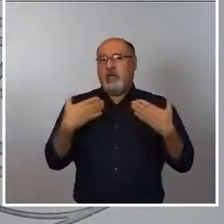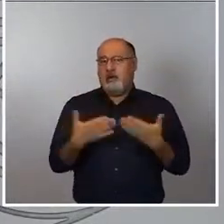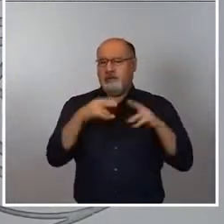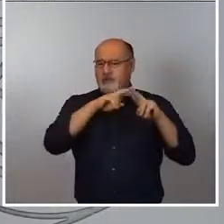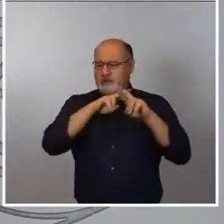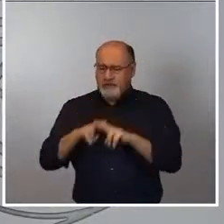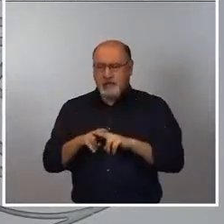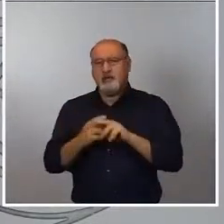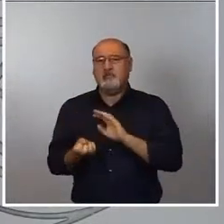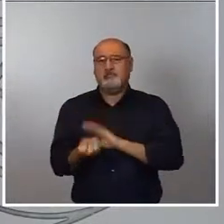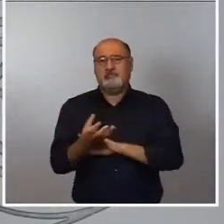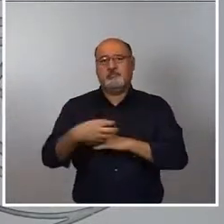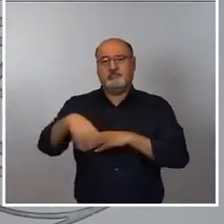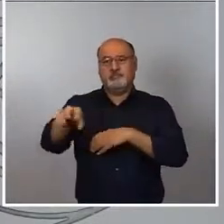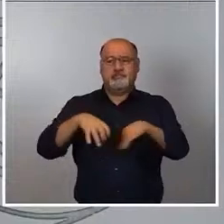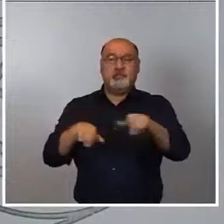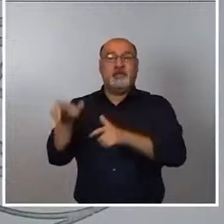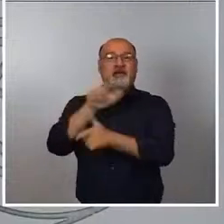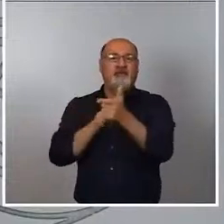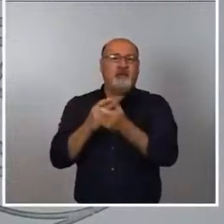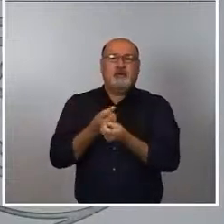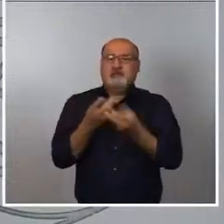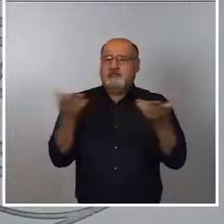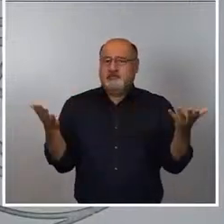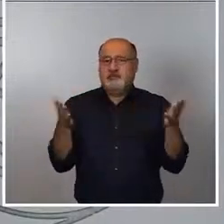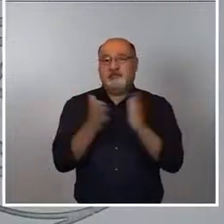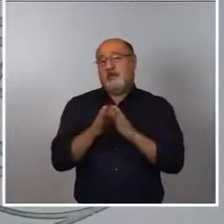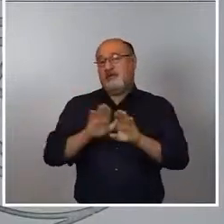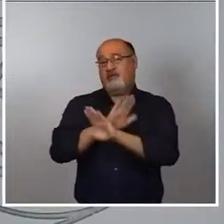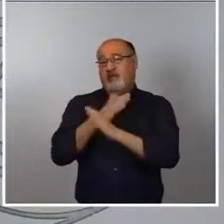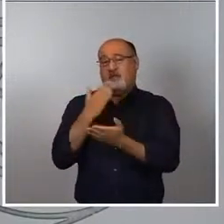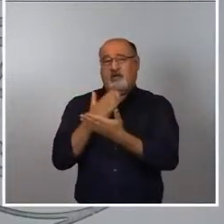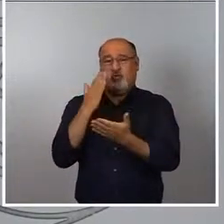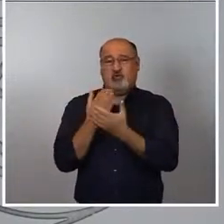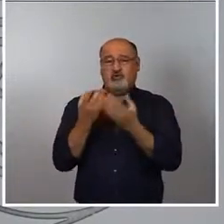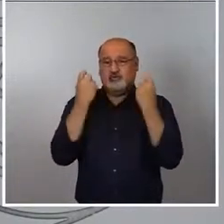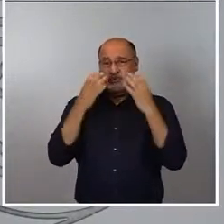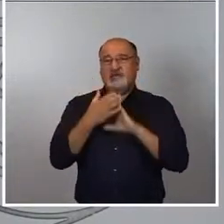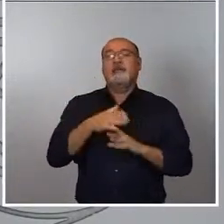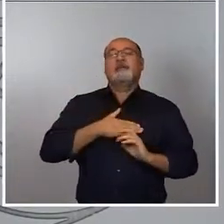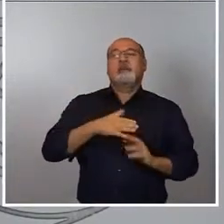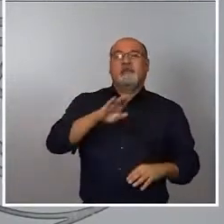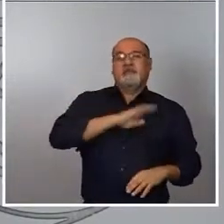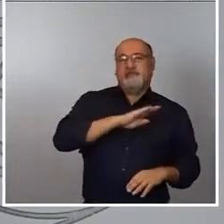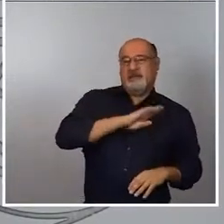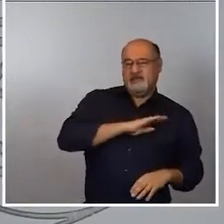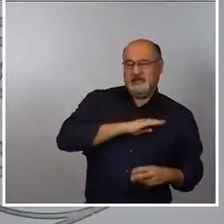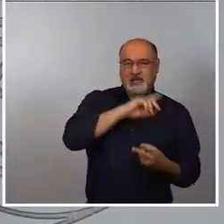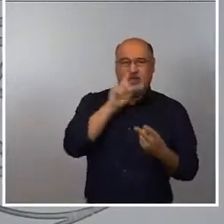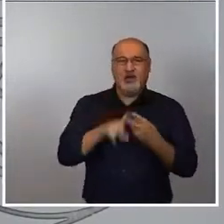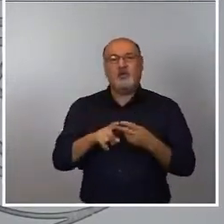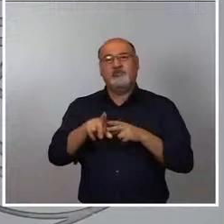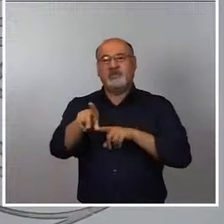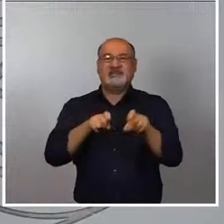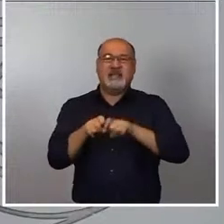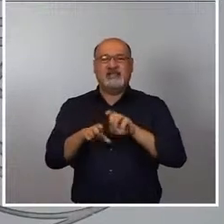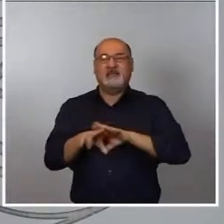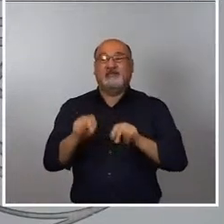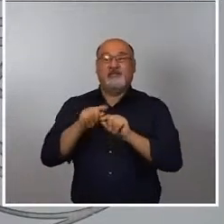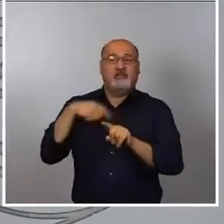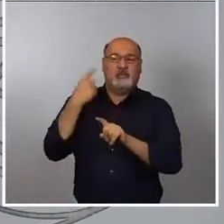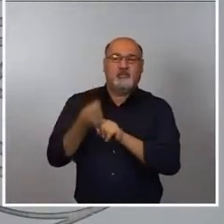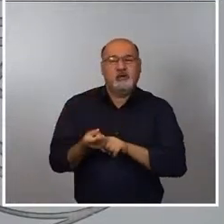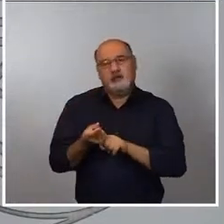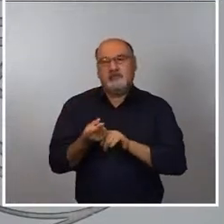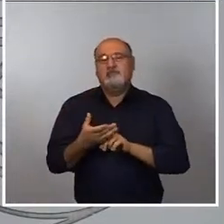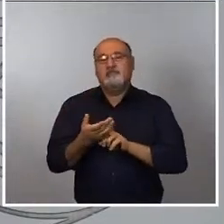produciendo numerosos viajes de este final de fin de curso de la vau de bachiller que también están asociados a incrementos de brotes